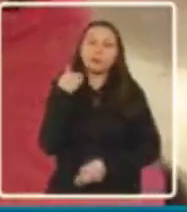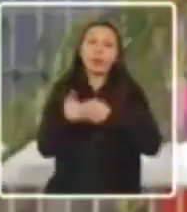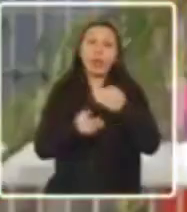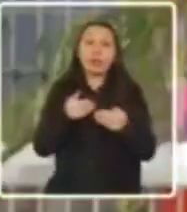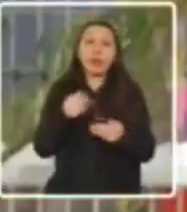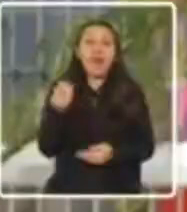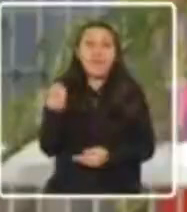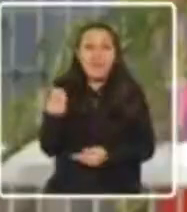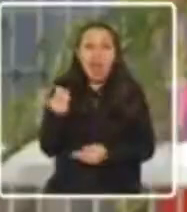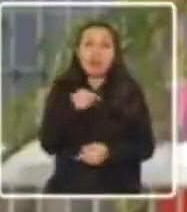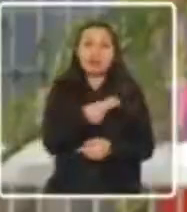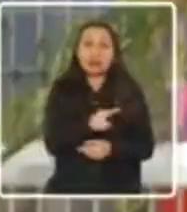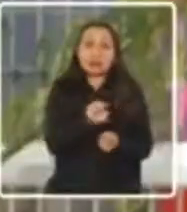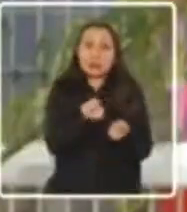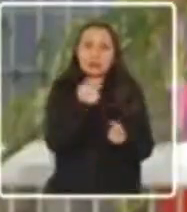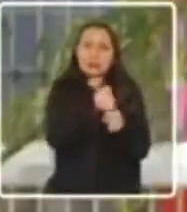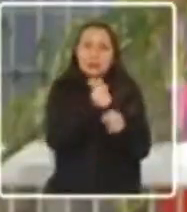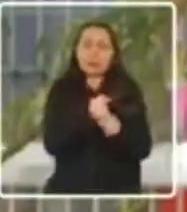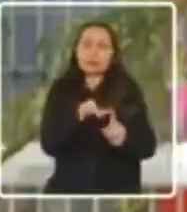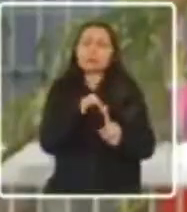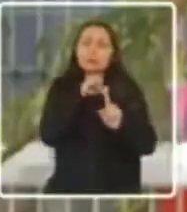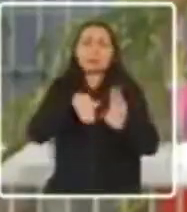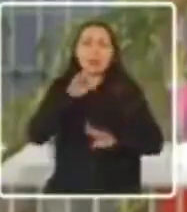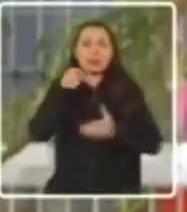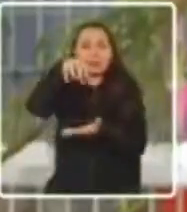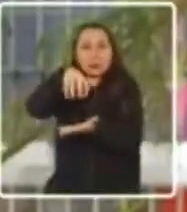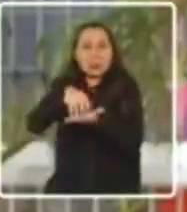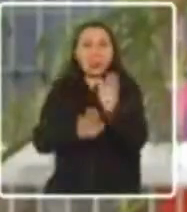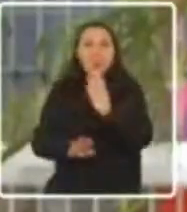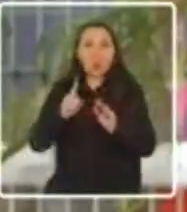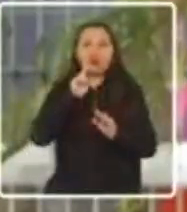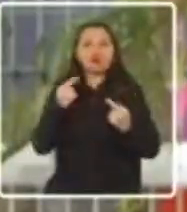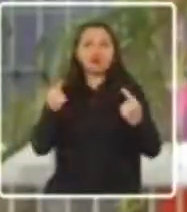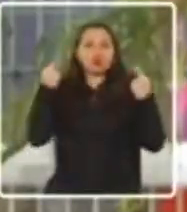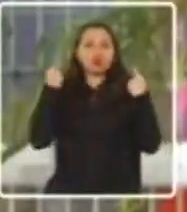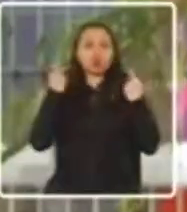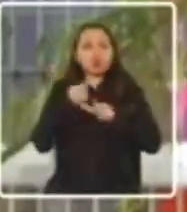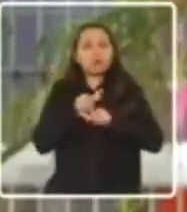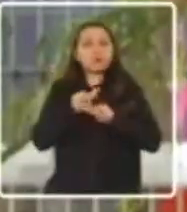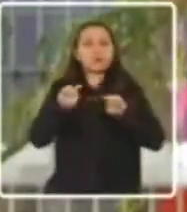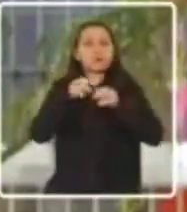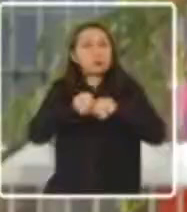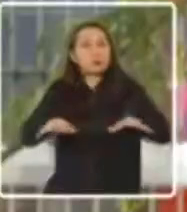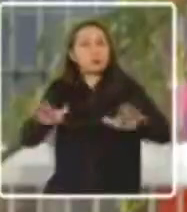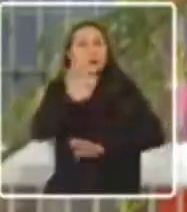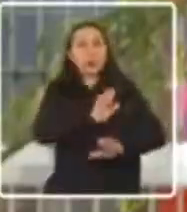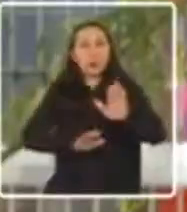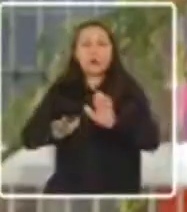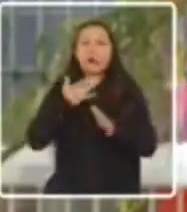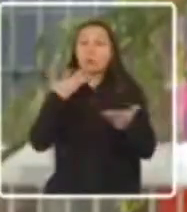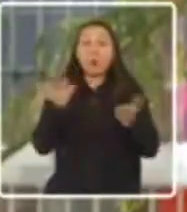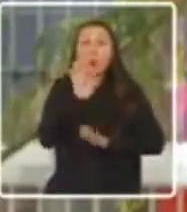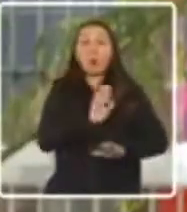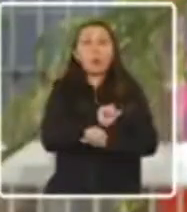avanzando en la valorización de ese trabajo y también, y yo diría que esto es lo principal del centro de cuidados que tenemos atrás nuestro, la socialización de los cuidados. Porque